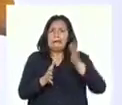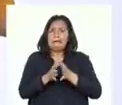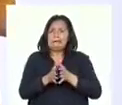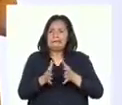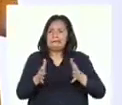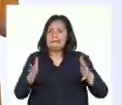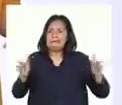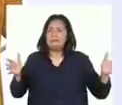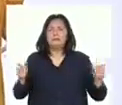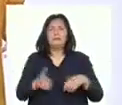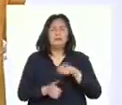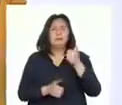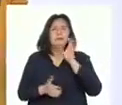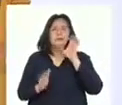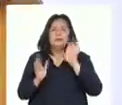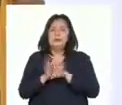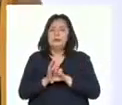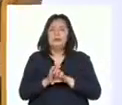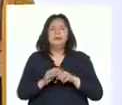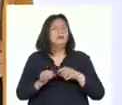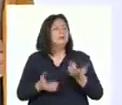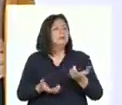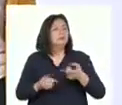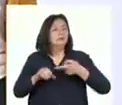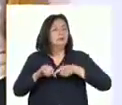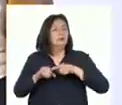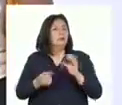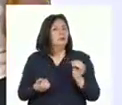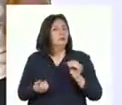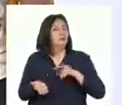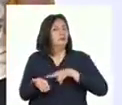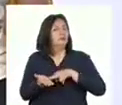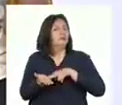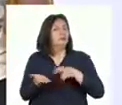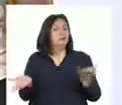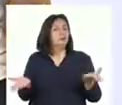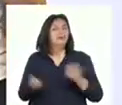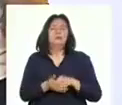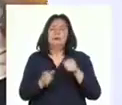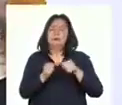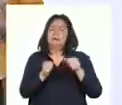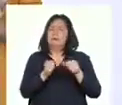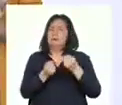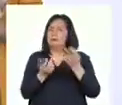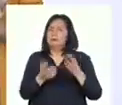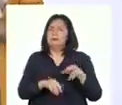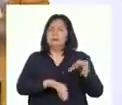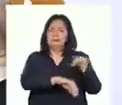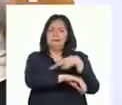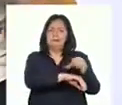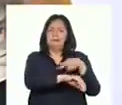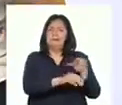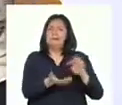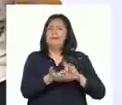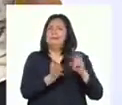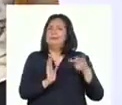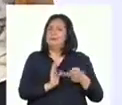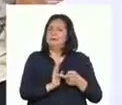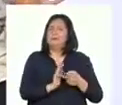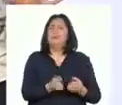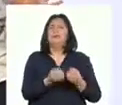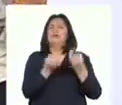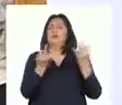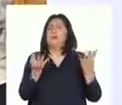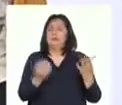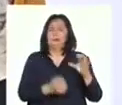otros, como por ejemplo un tajador y un borrador. Cada número dentro de una regla señala la medida